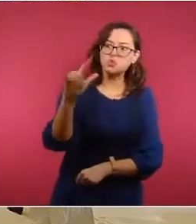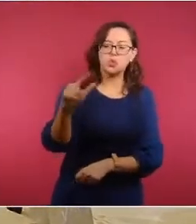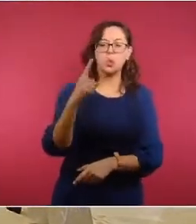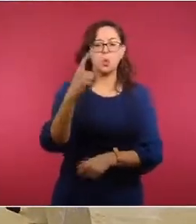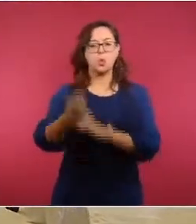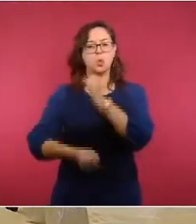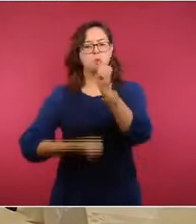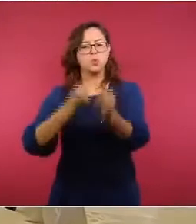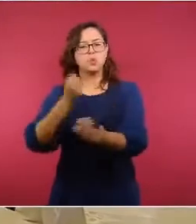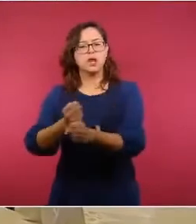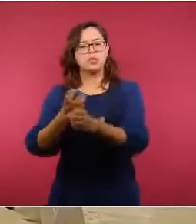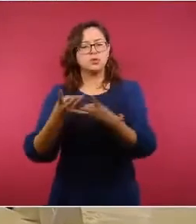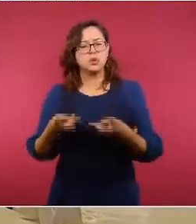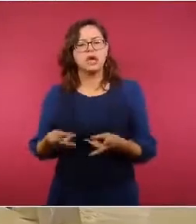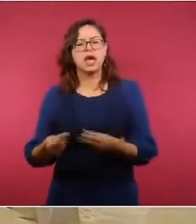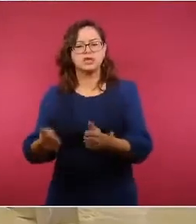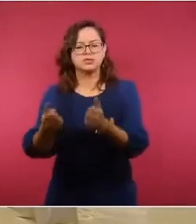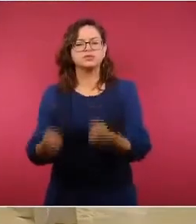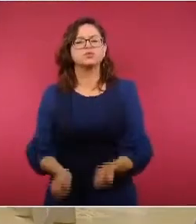significa